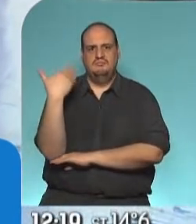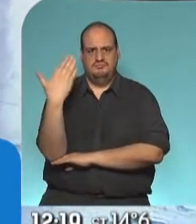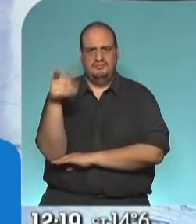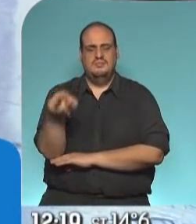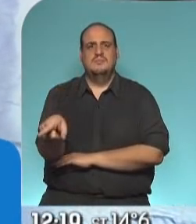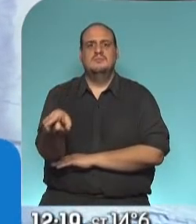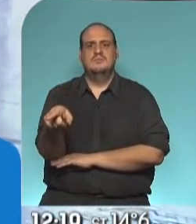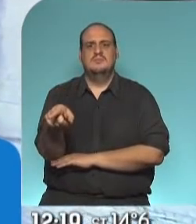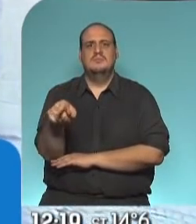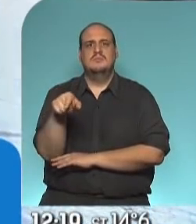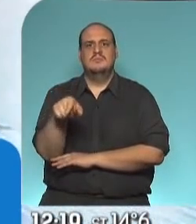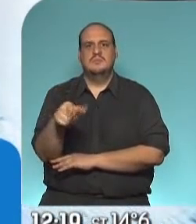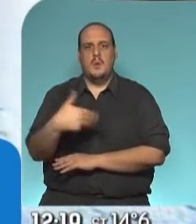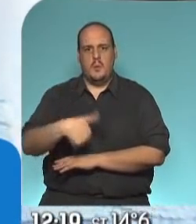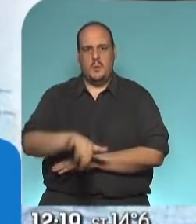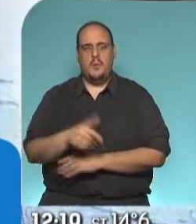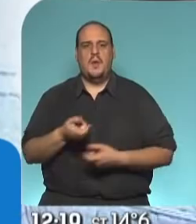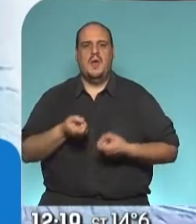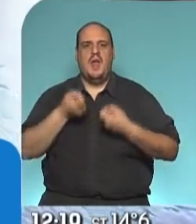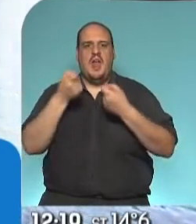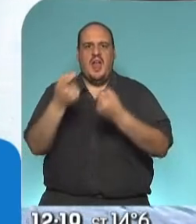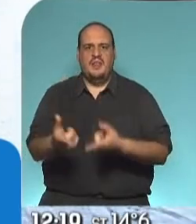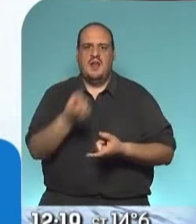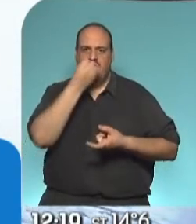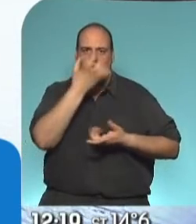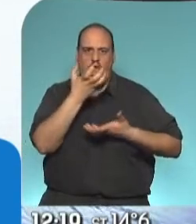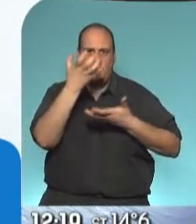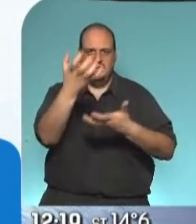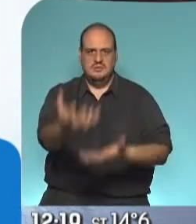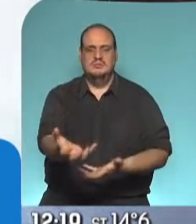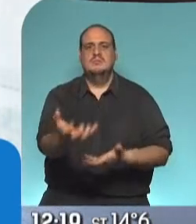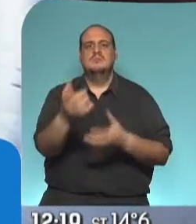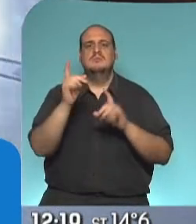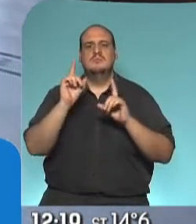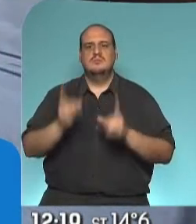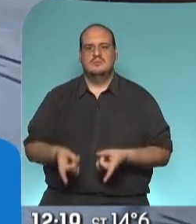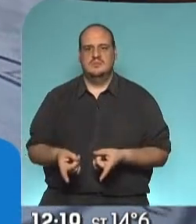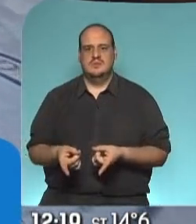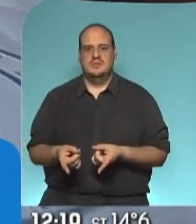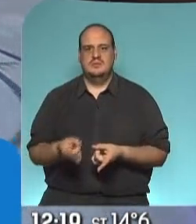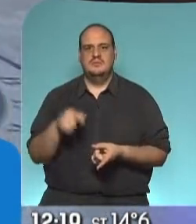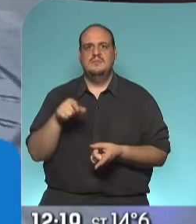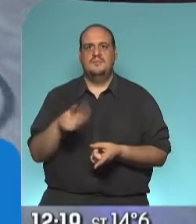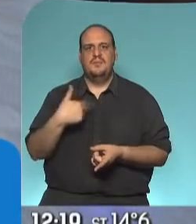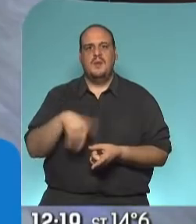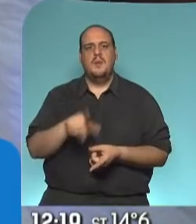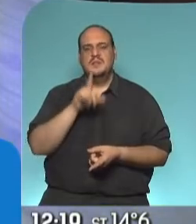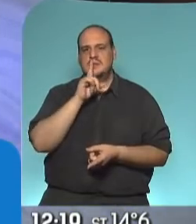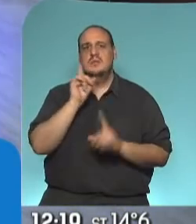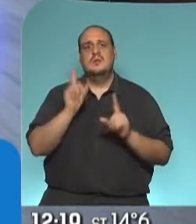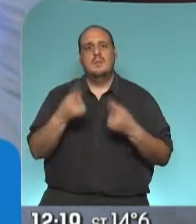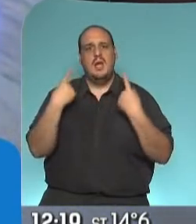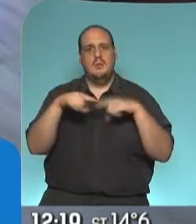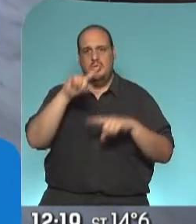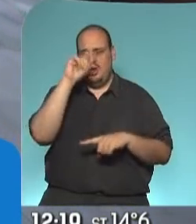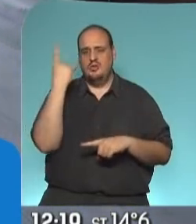que va a incluir una entrega de ofrenda floral, también un minuto de silencio, la entonación del himno